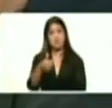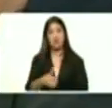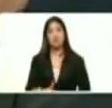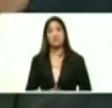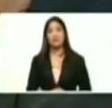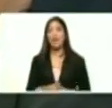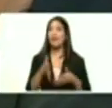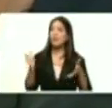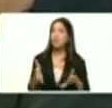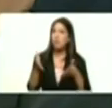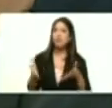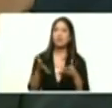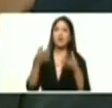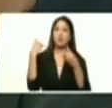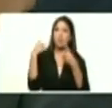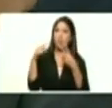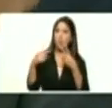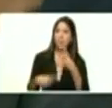Impulsando dos.